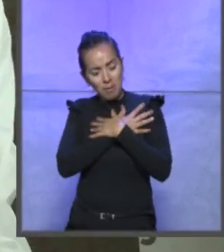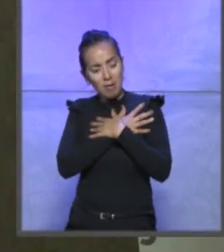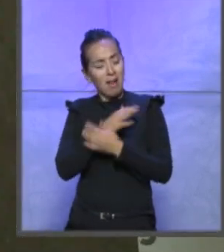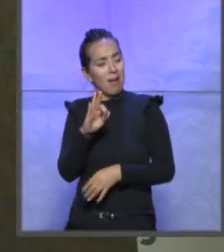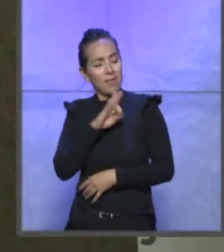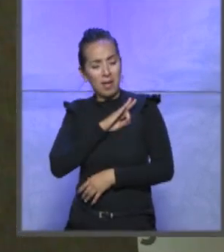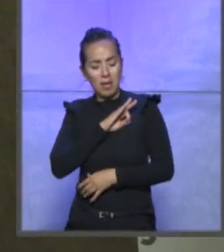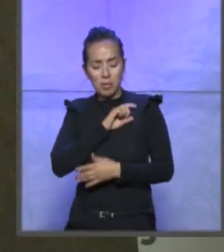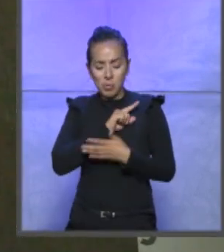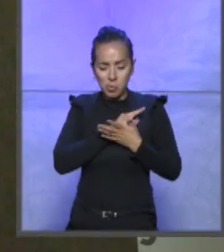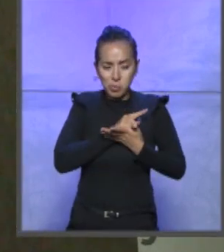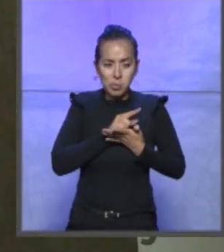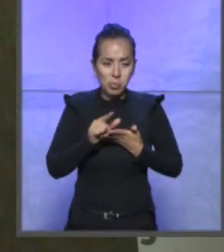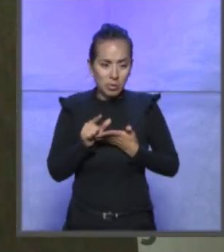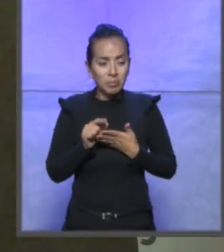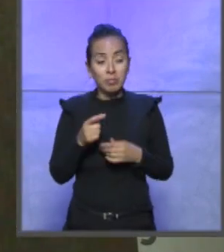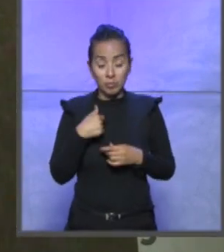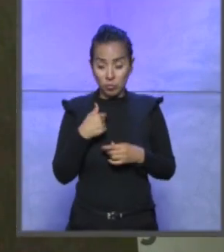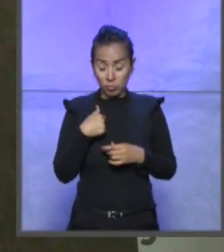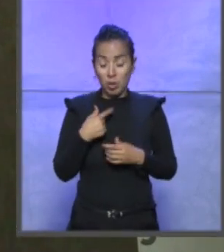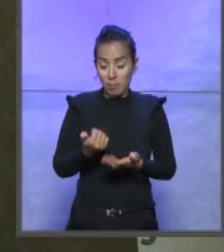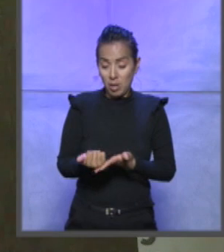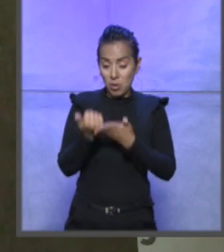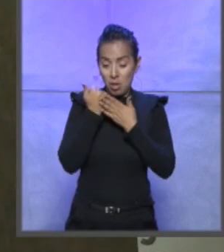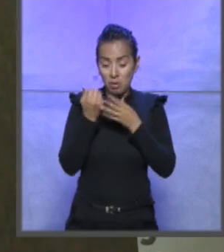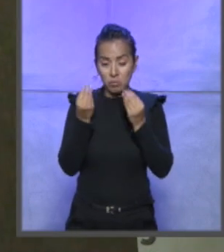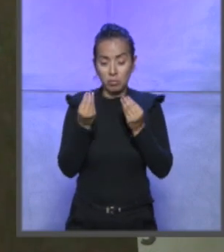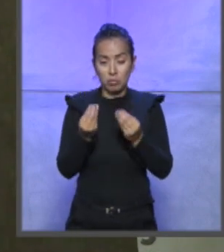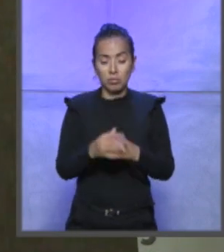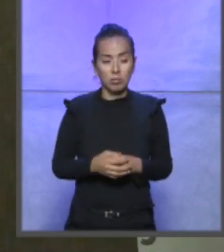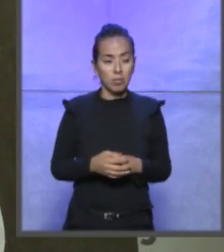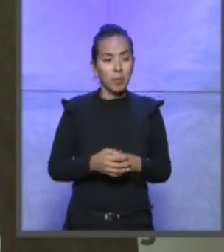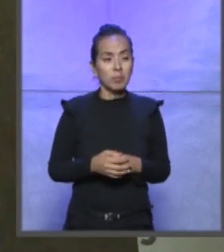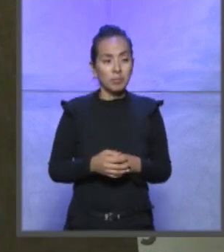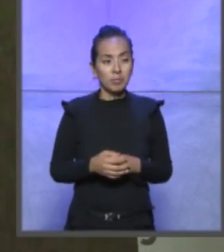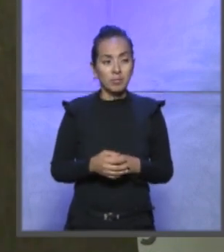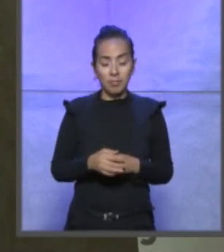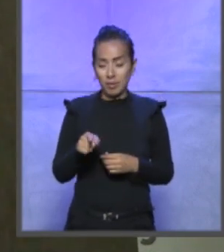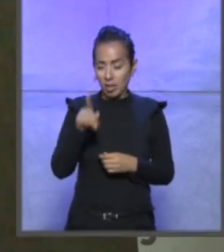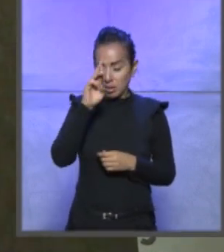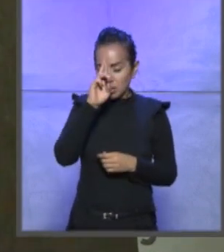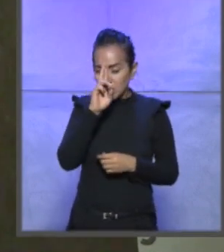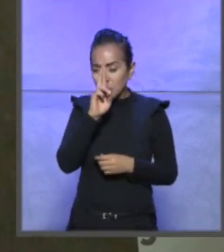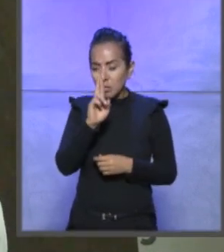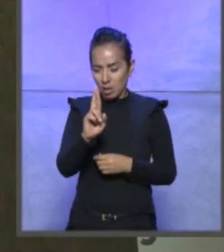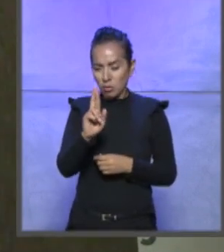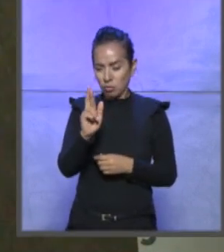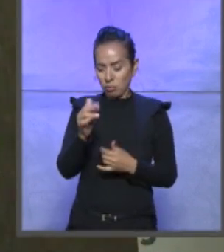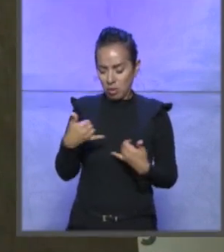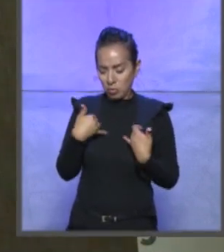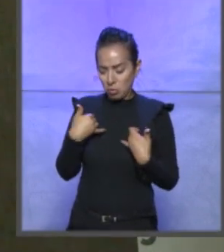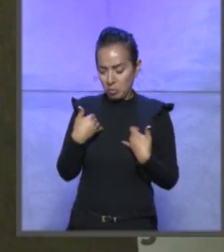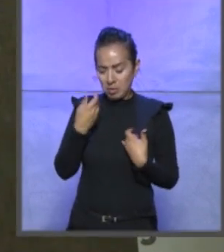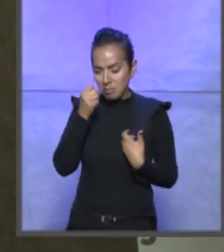refiere esto? Me gusta y lo enfatizo. ¿Por qué? Porque me ha ayudado mucho al respecto personalmente. El ser respetados y ser